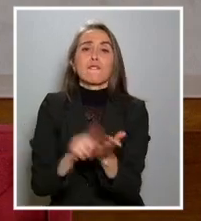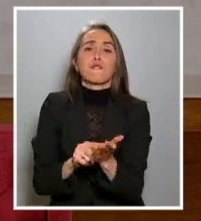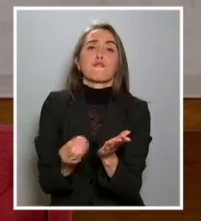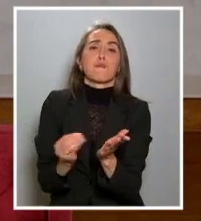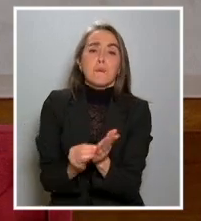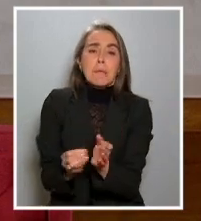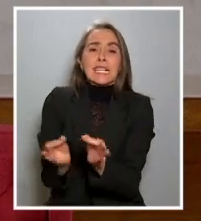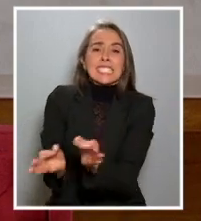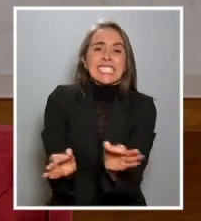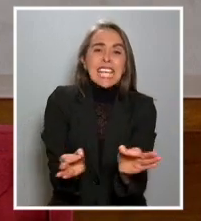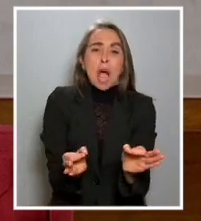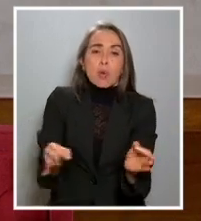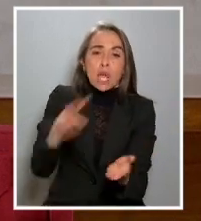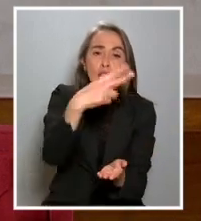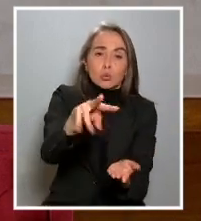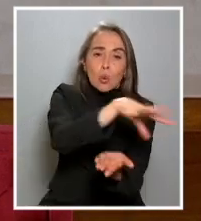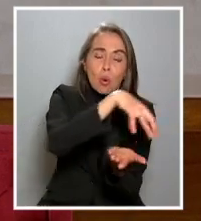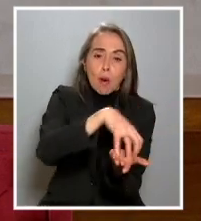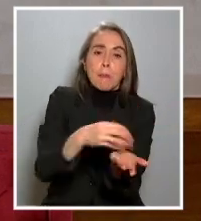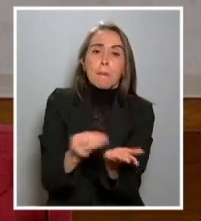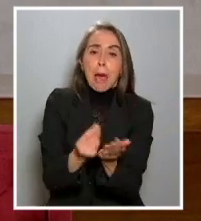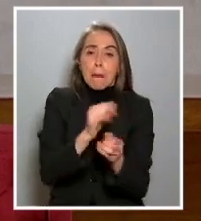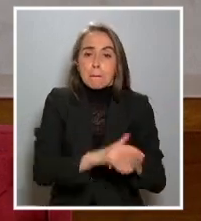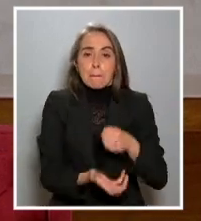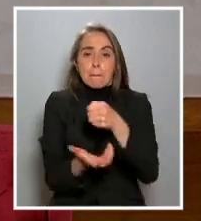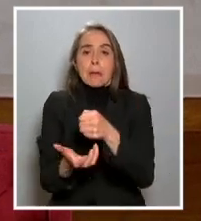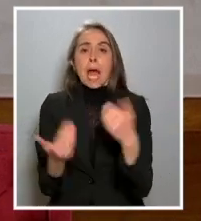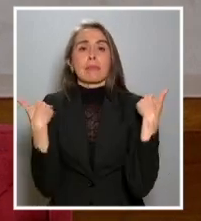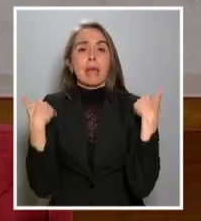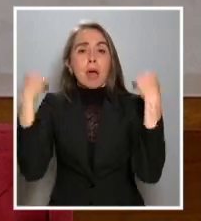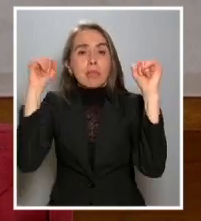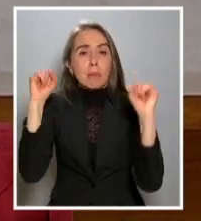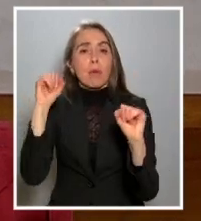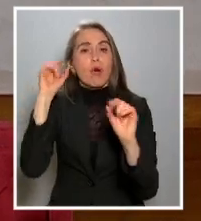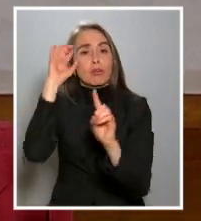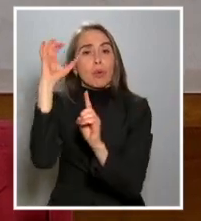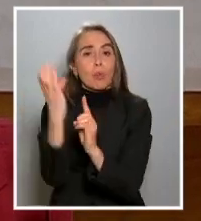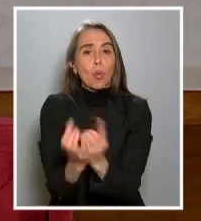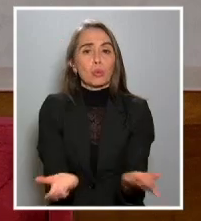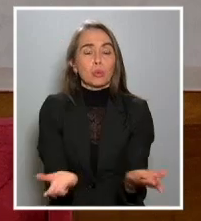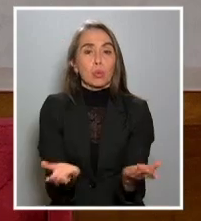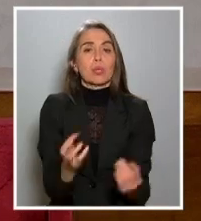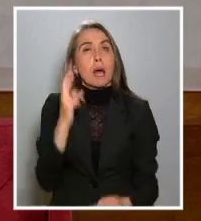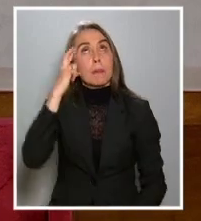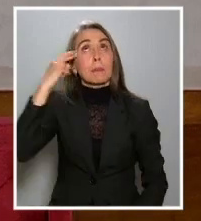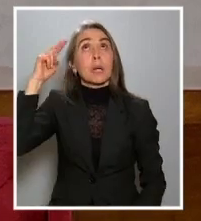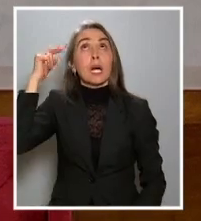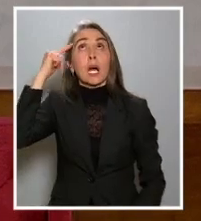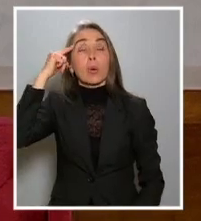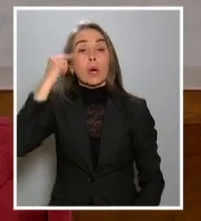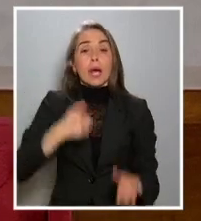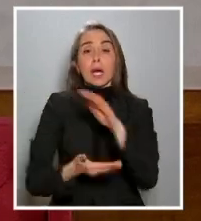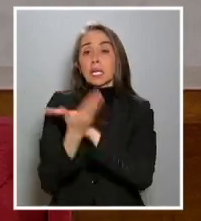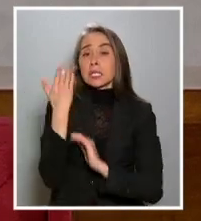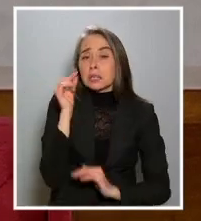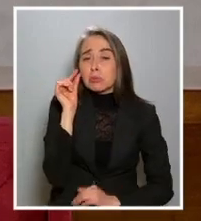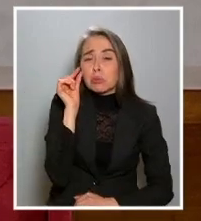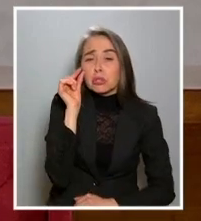seguridad local, más recursos para actividades deportivas y culturales. Recuerdo cuando hace